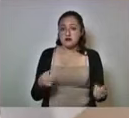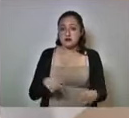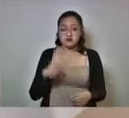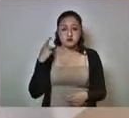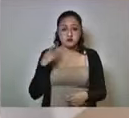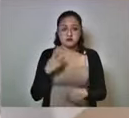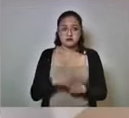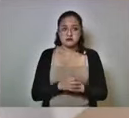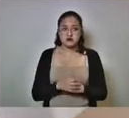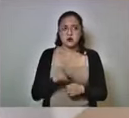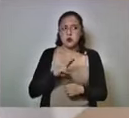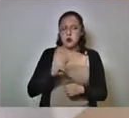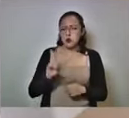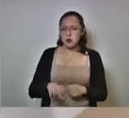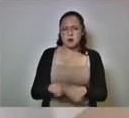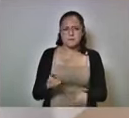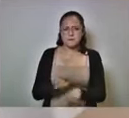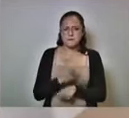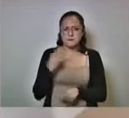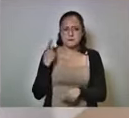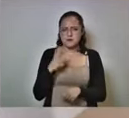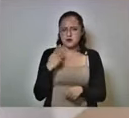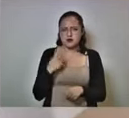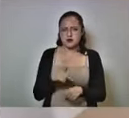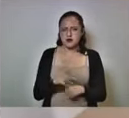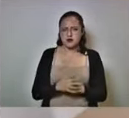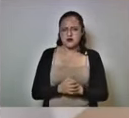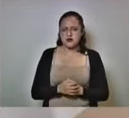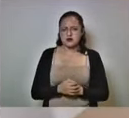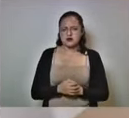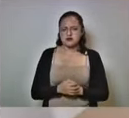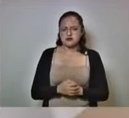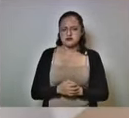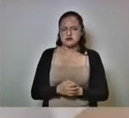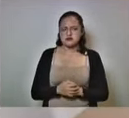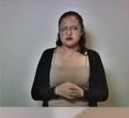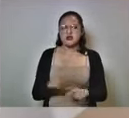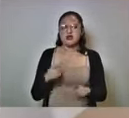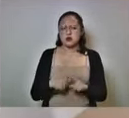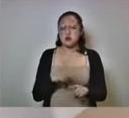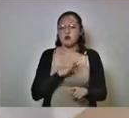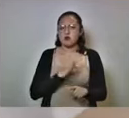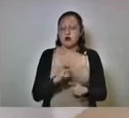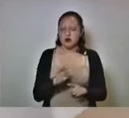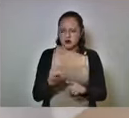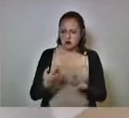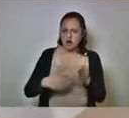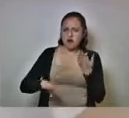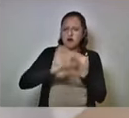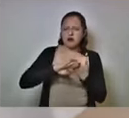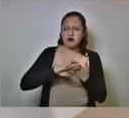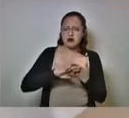Puebla. Nunca había ocurrido. Y quien me pueda contradecir, dígalo.